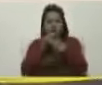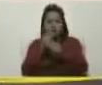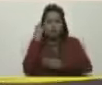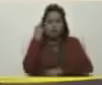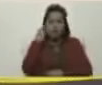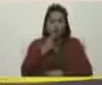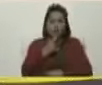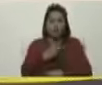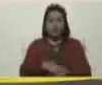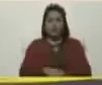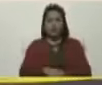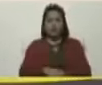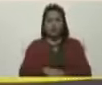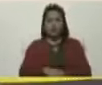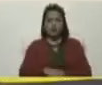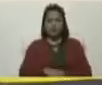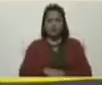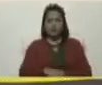de nuestro gran libertador.